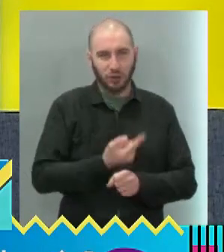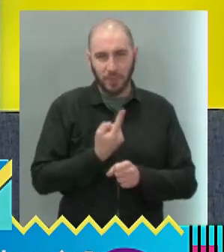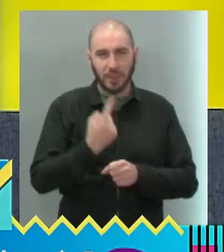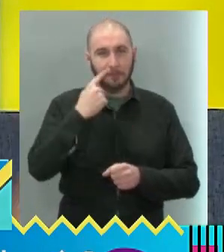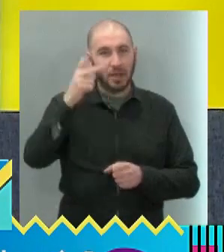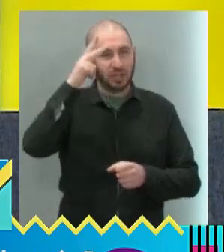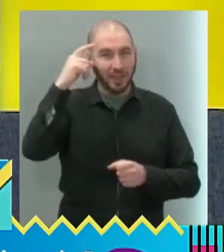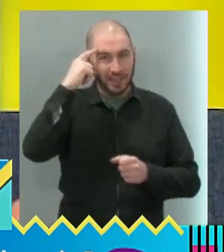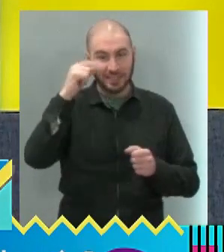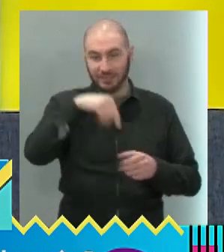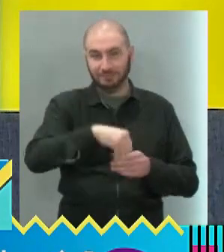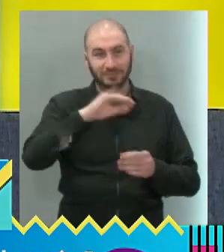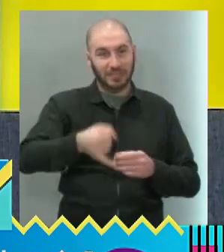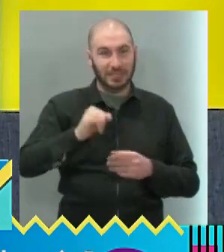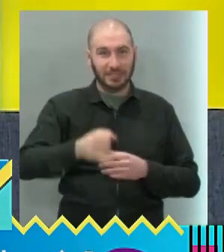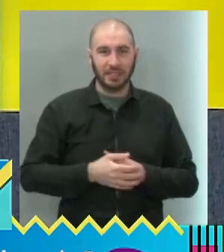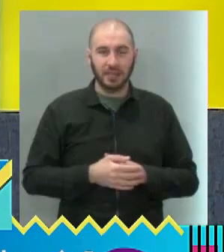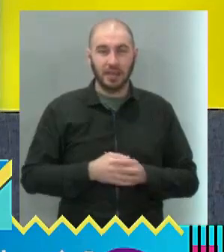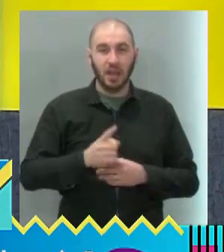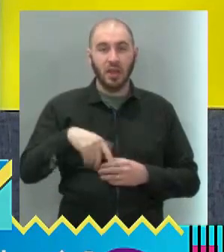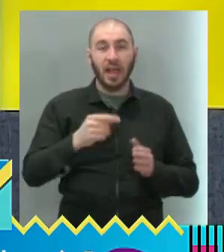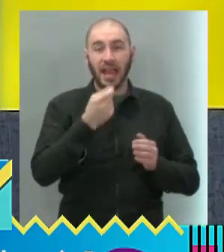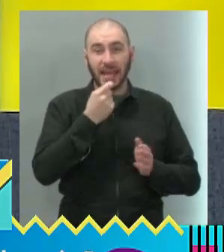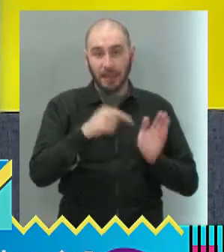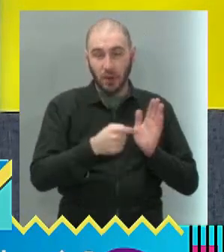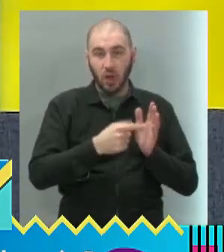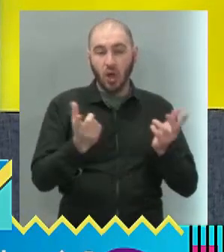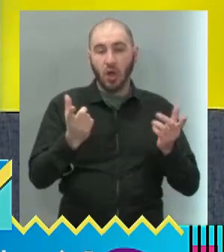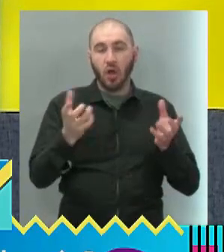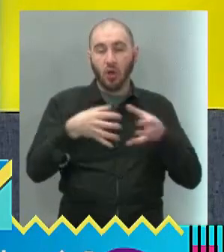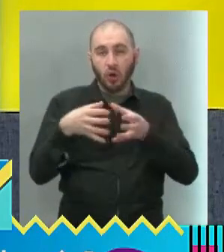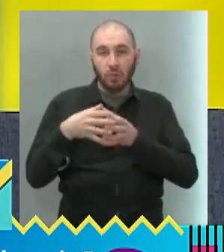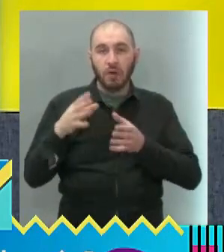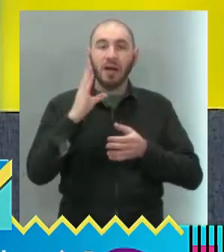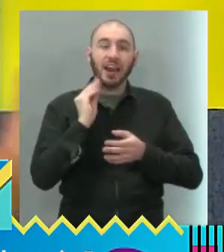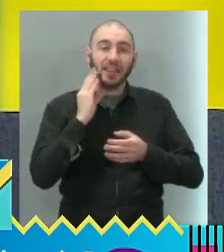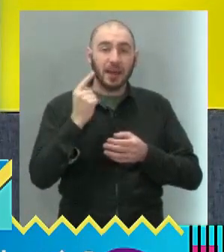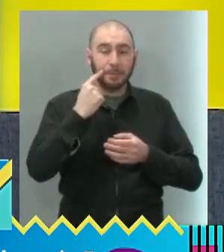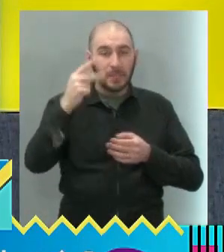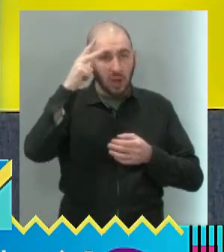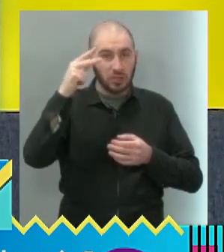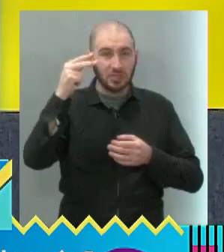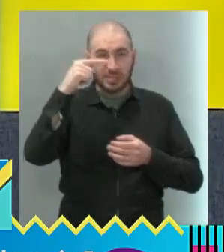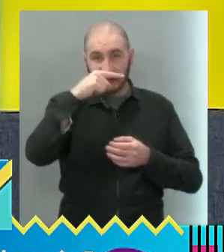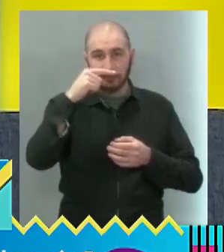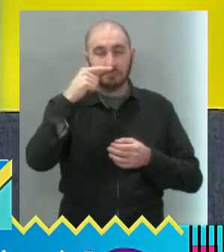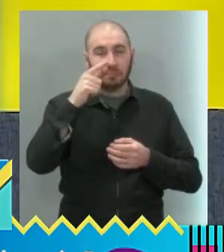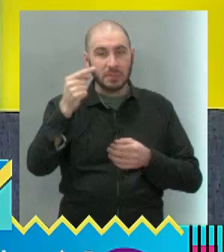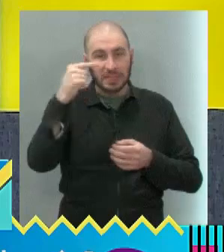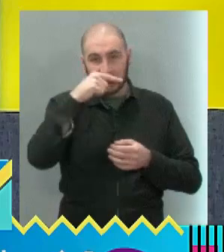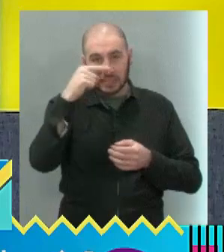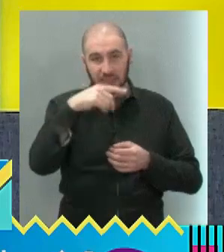en 1810, tenemos el ejemplo de las colonias británicas de América del Norte en 1776,